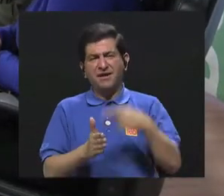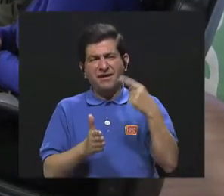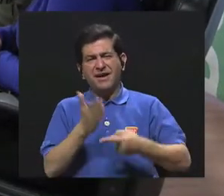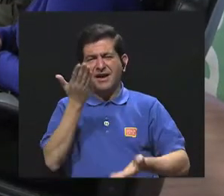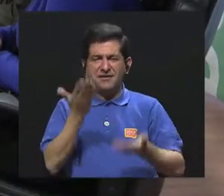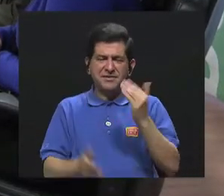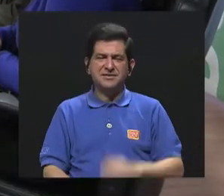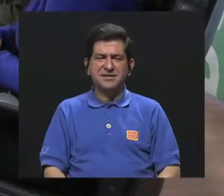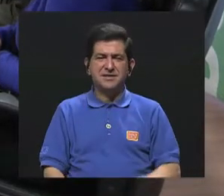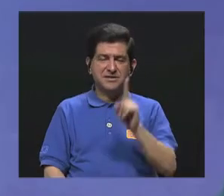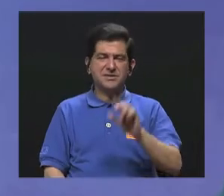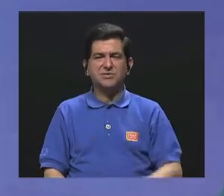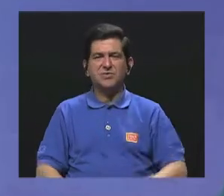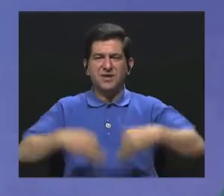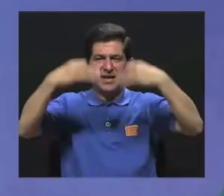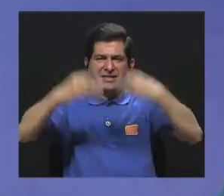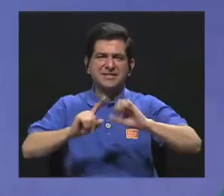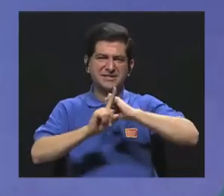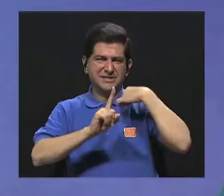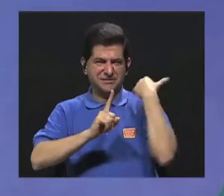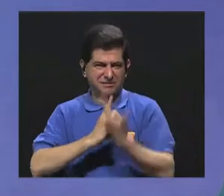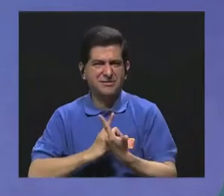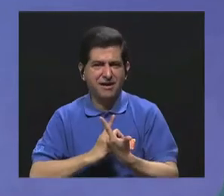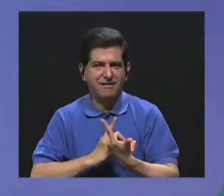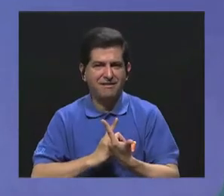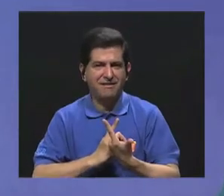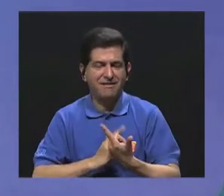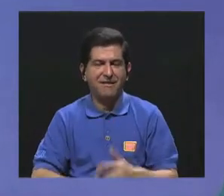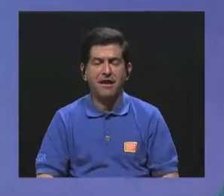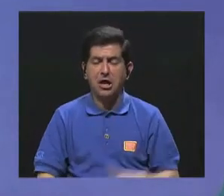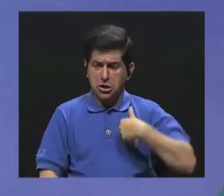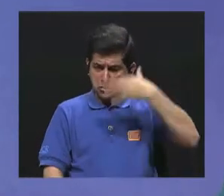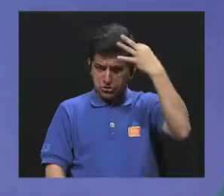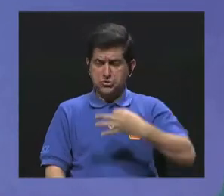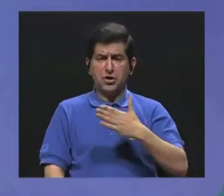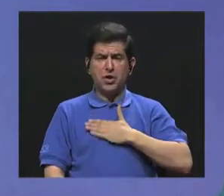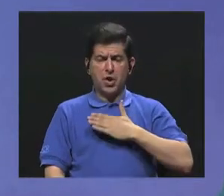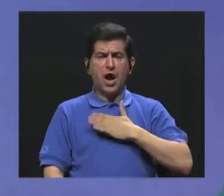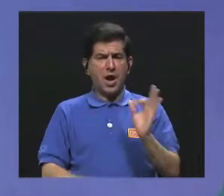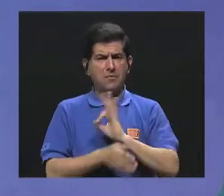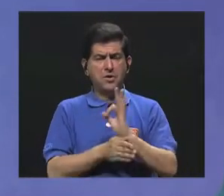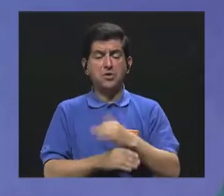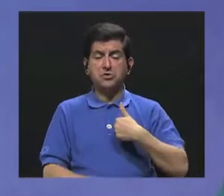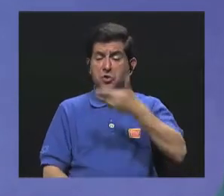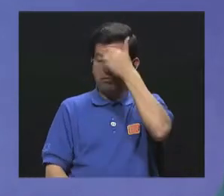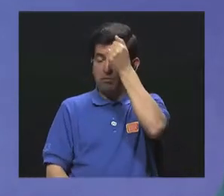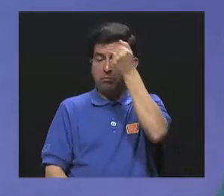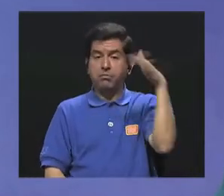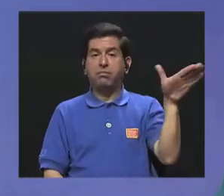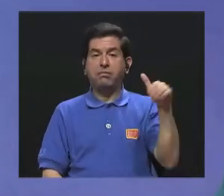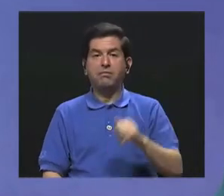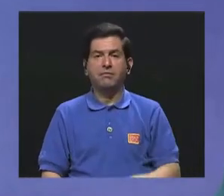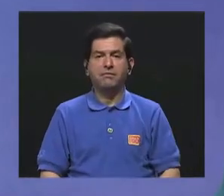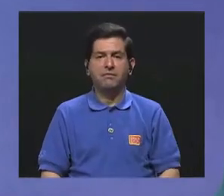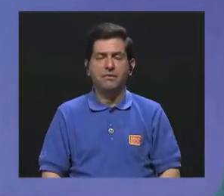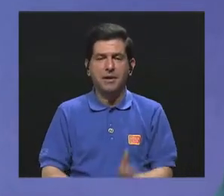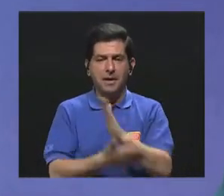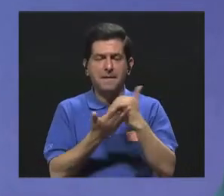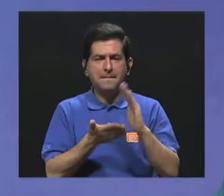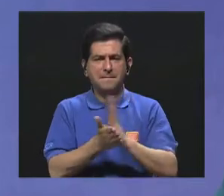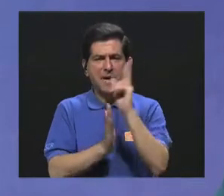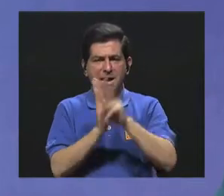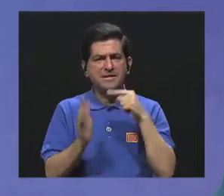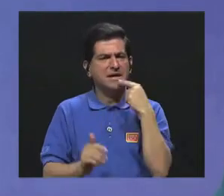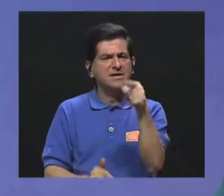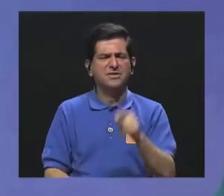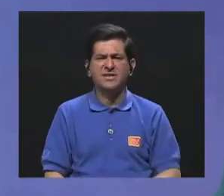es como una sentencia social, así, ¿verdad? Es, así es. Entonces, yo creo que lo que a mí más me funcionó es que se me olvidó. O sea, de verdad. Hay una parte en el